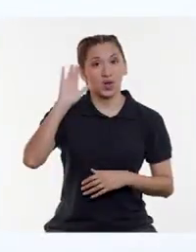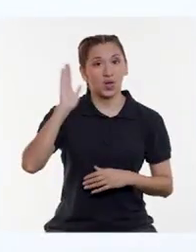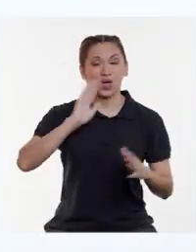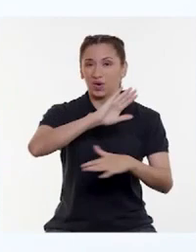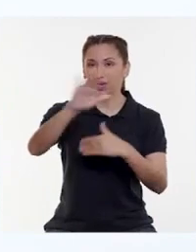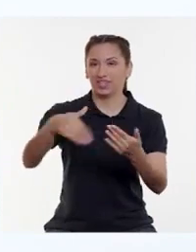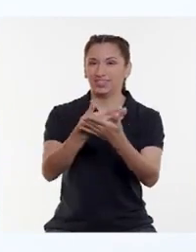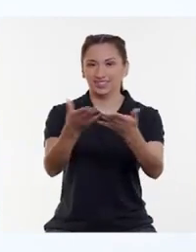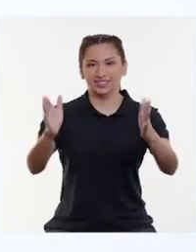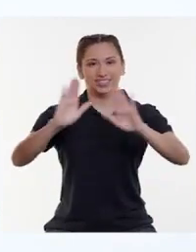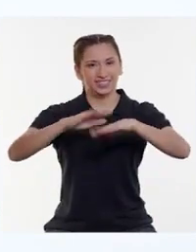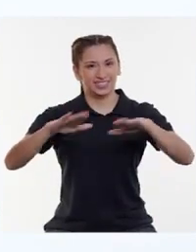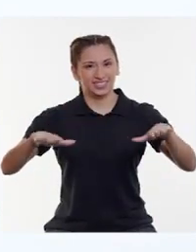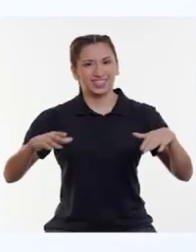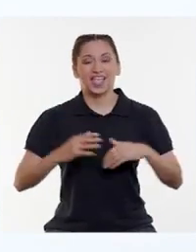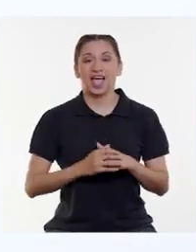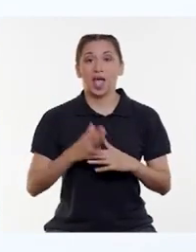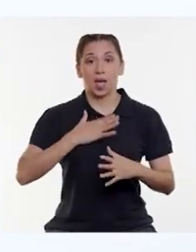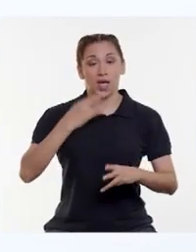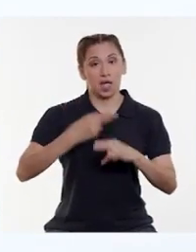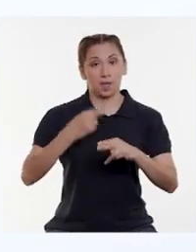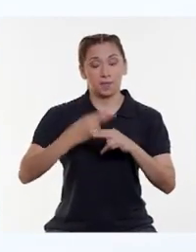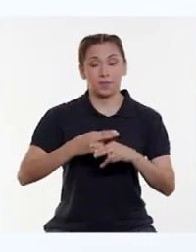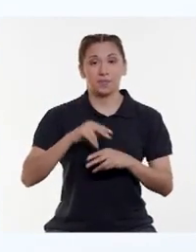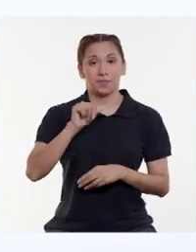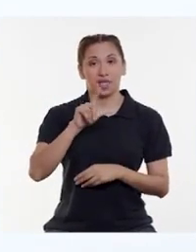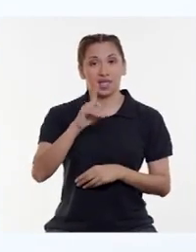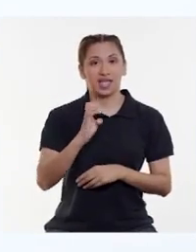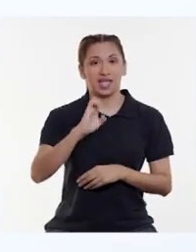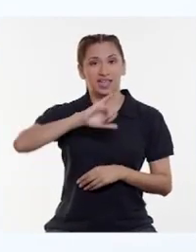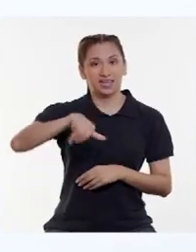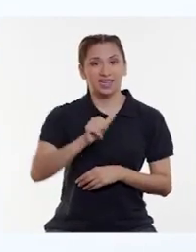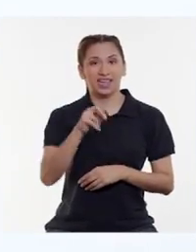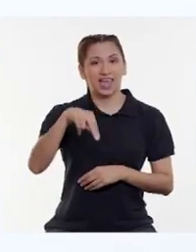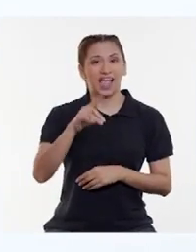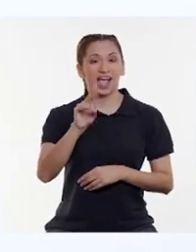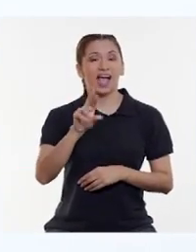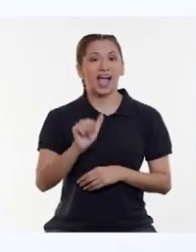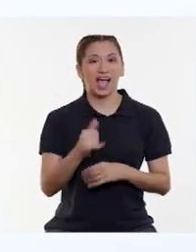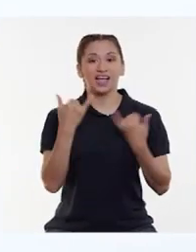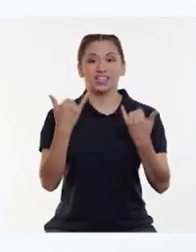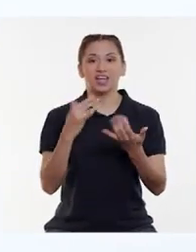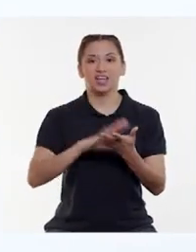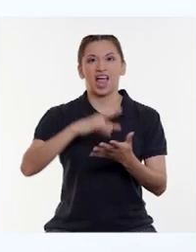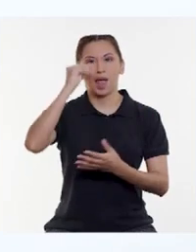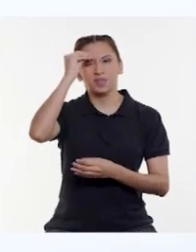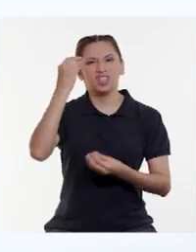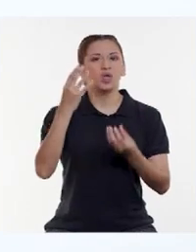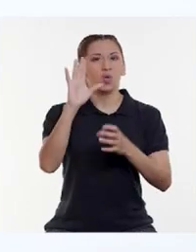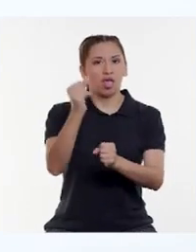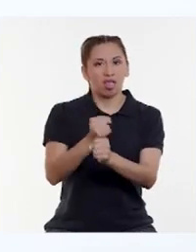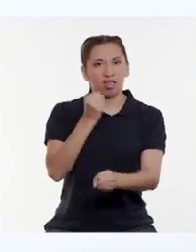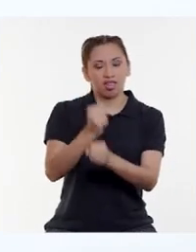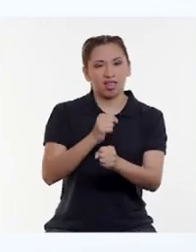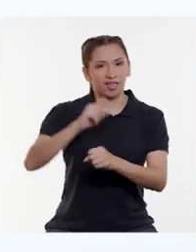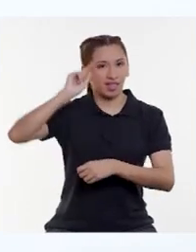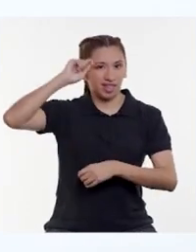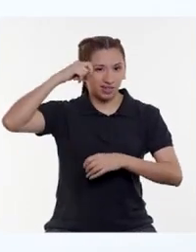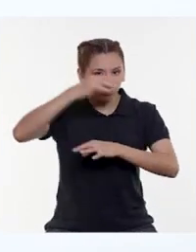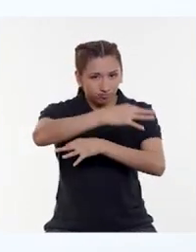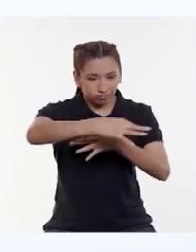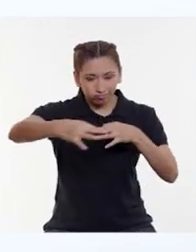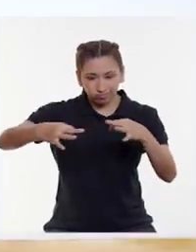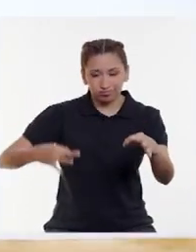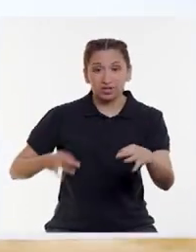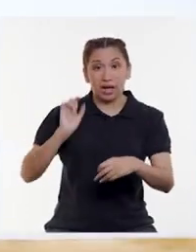Hola chicas y chicos, soy Alejandra y hoy vamos a conocer el trabajo de las ingenieras y los ingenieros. Vamos a